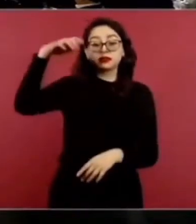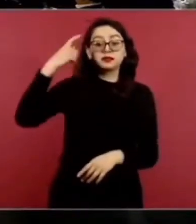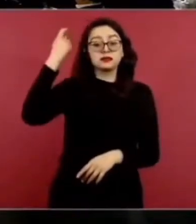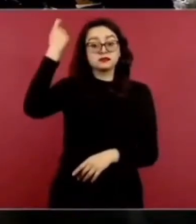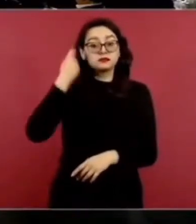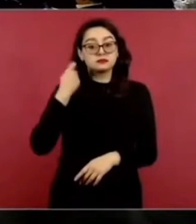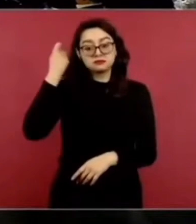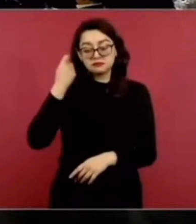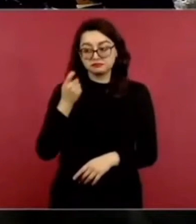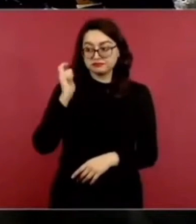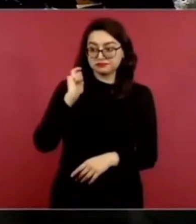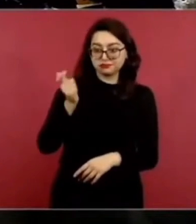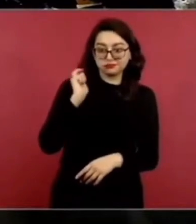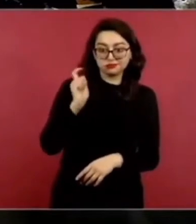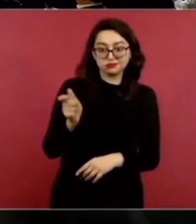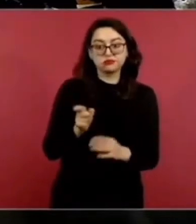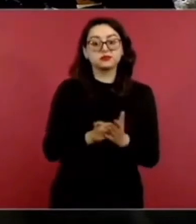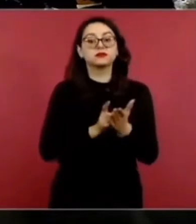y el derecho a la salud,